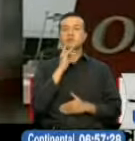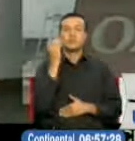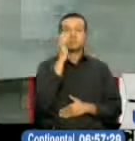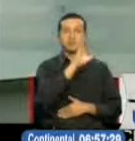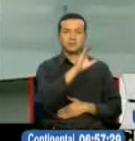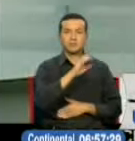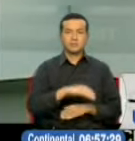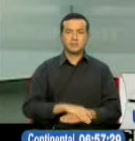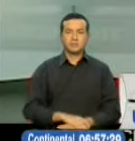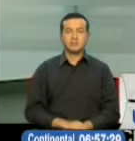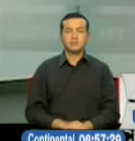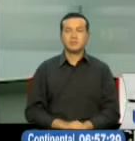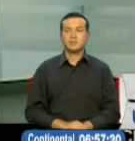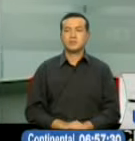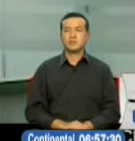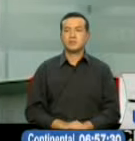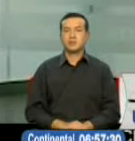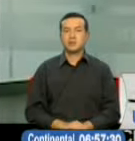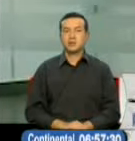Unidos.